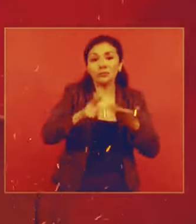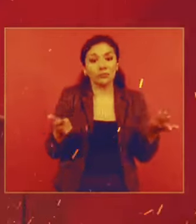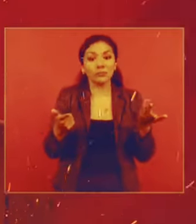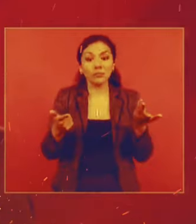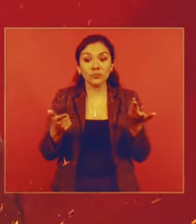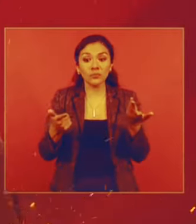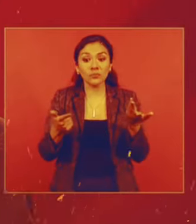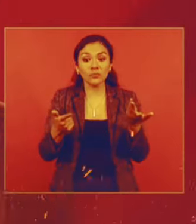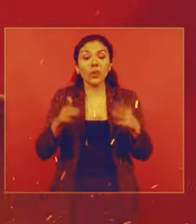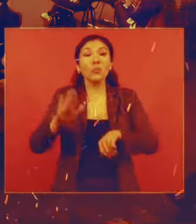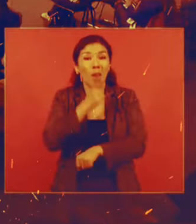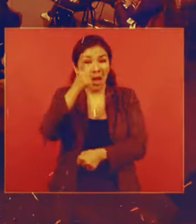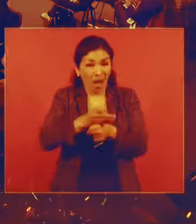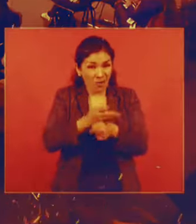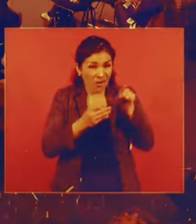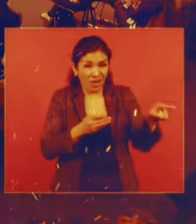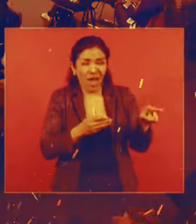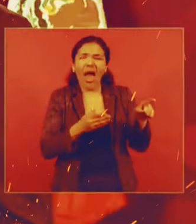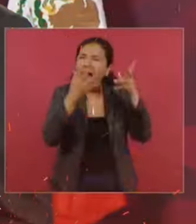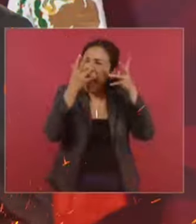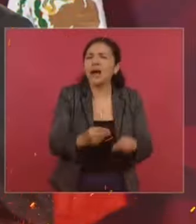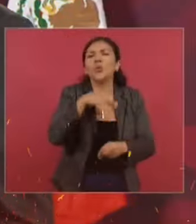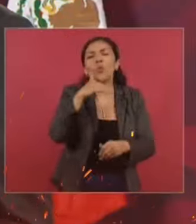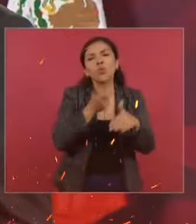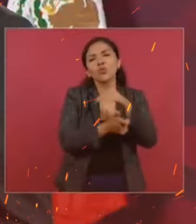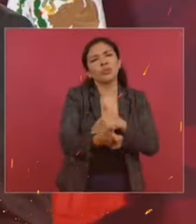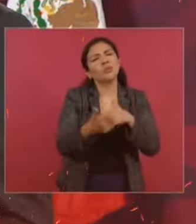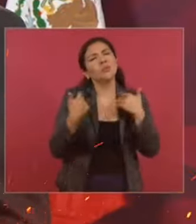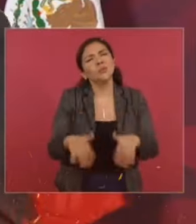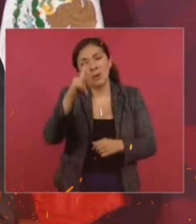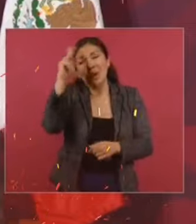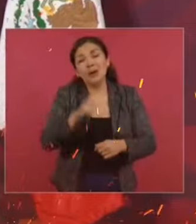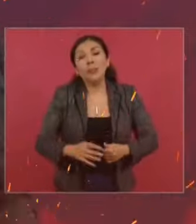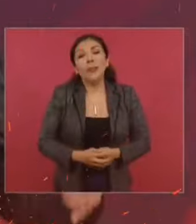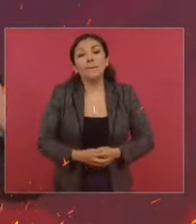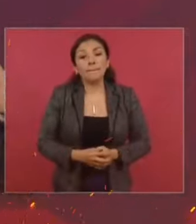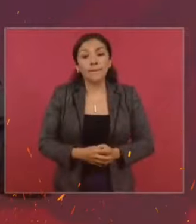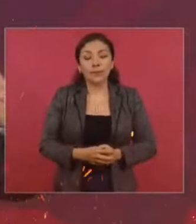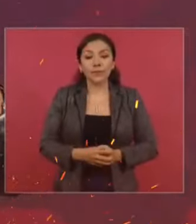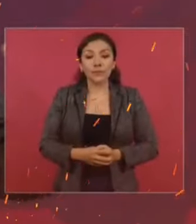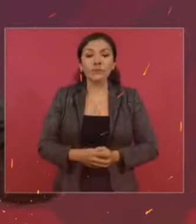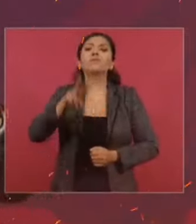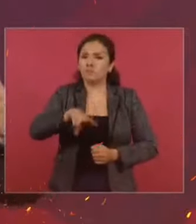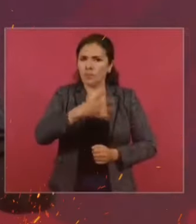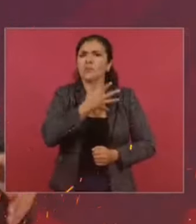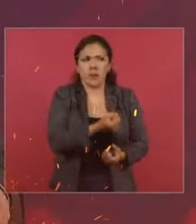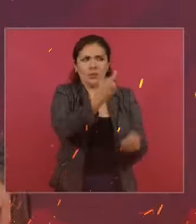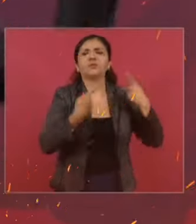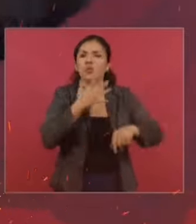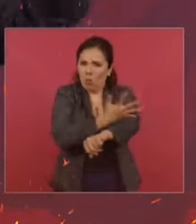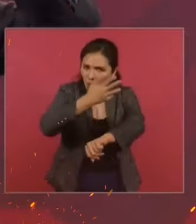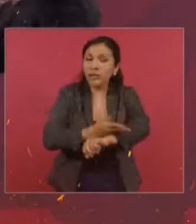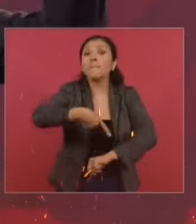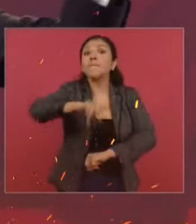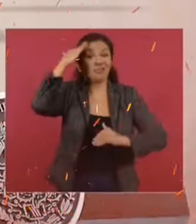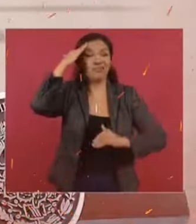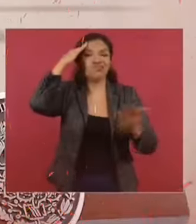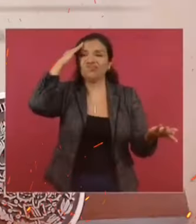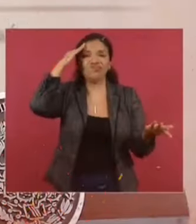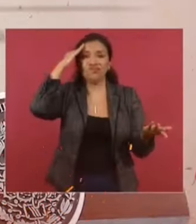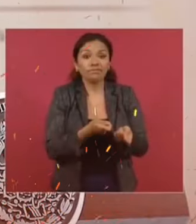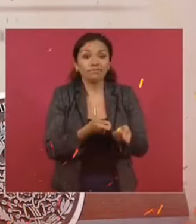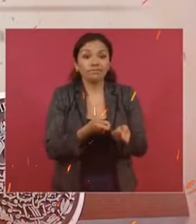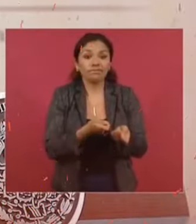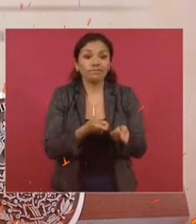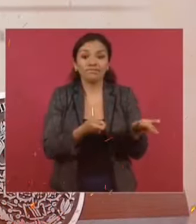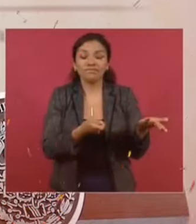porque está lleno de corrupción, lleno de corrupción. Y sí, hay gente honesta, pero los que mandan, los que